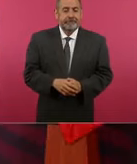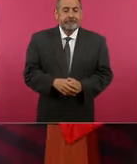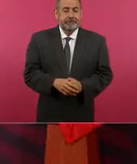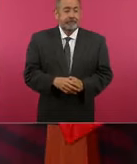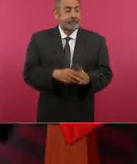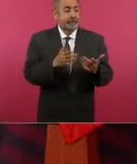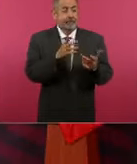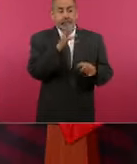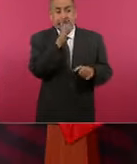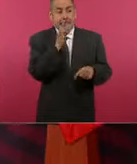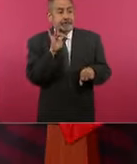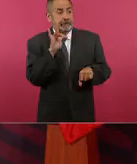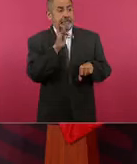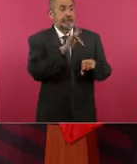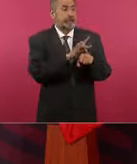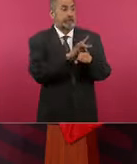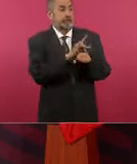Inmaculada